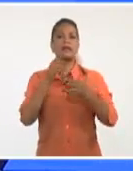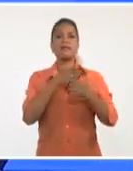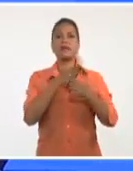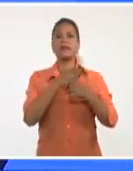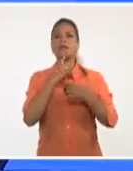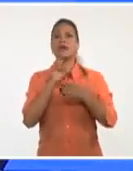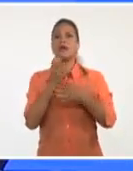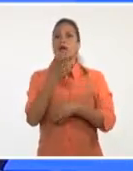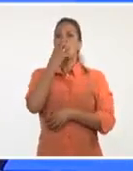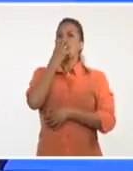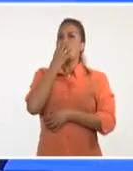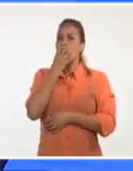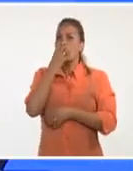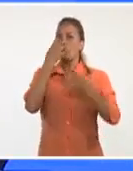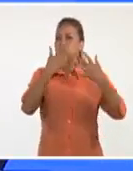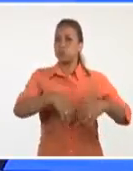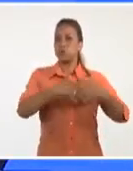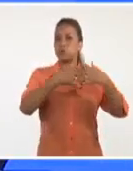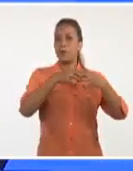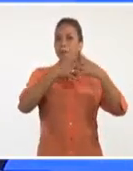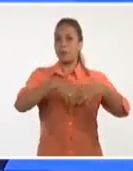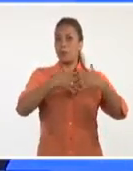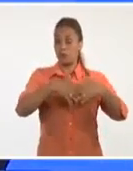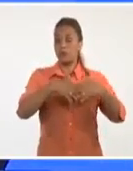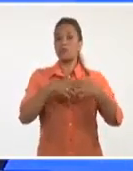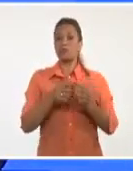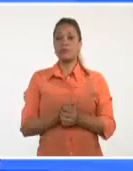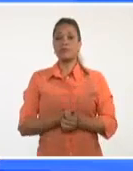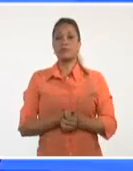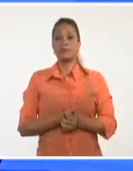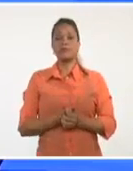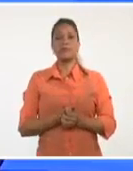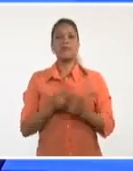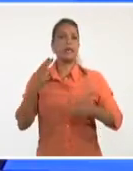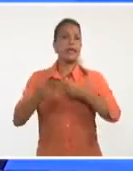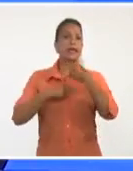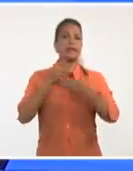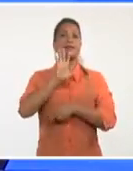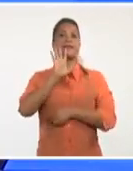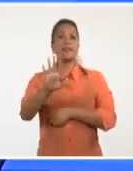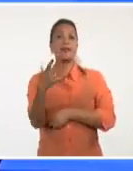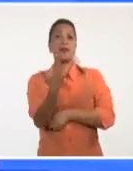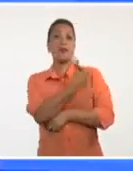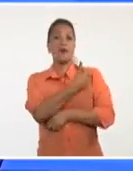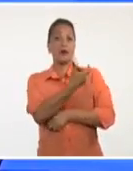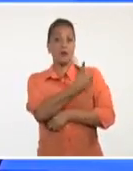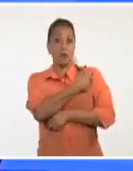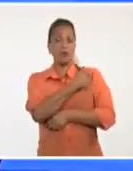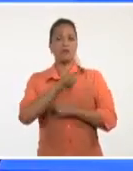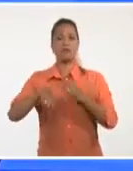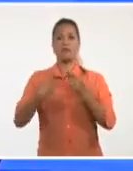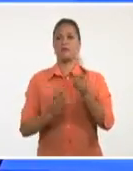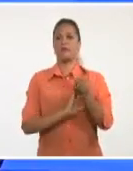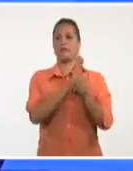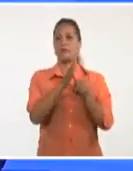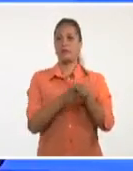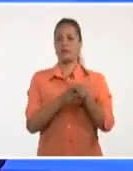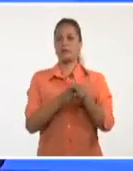ventiladores pulmonares y kits de diagnóstico y desarrollar 5 candidatos vacunales, planteándose